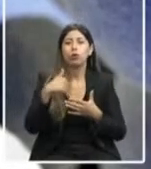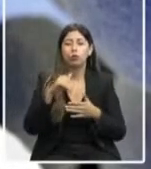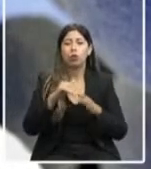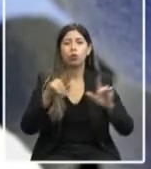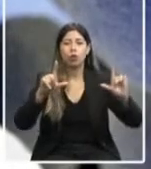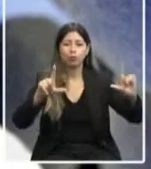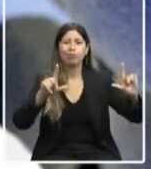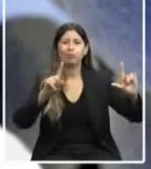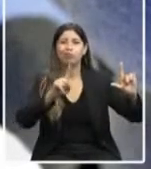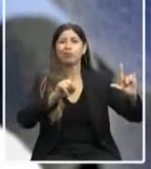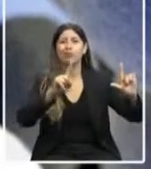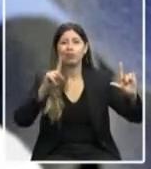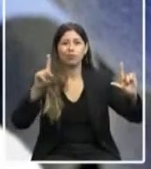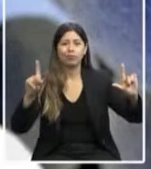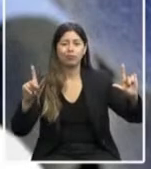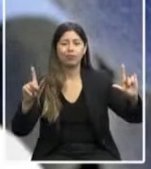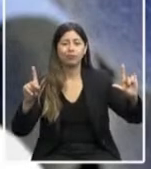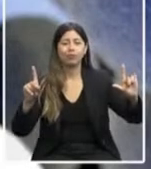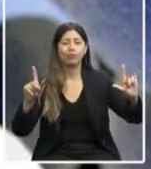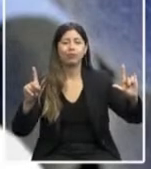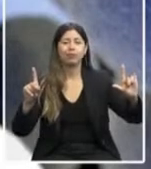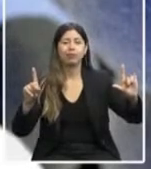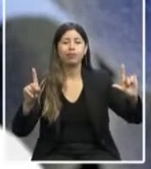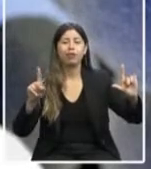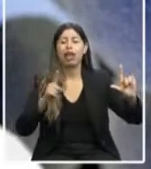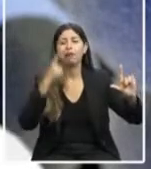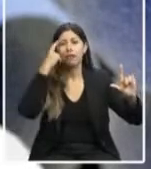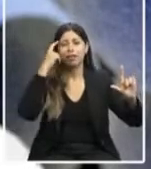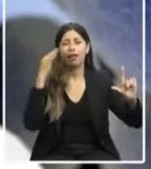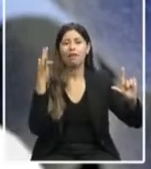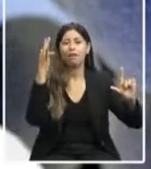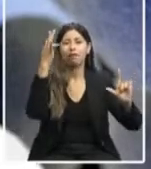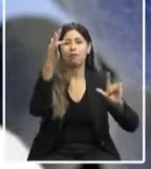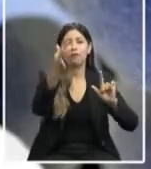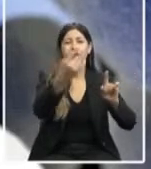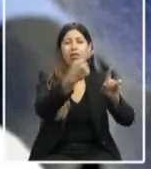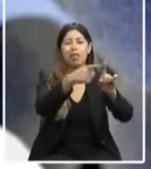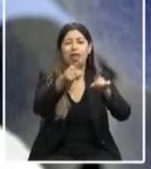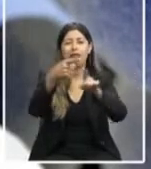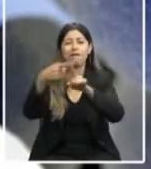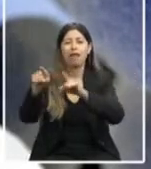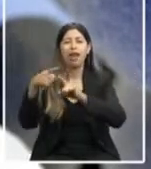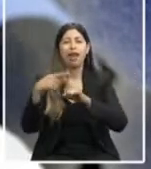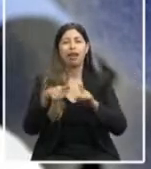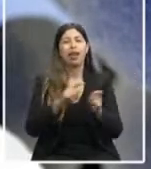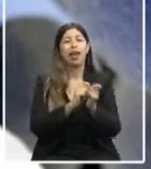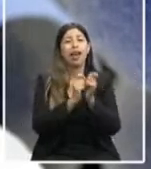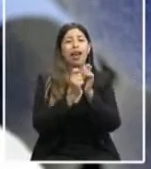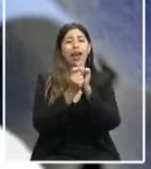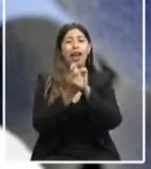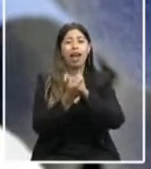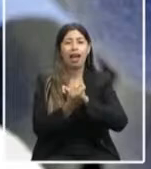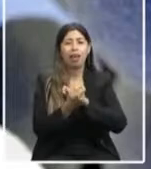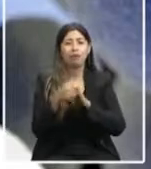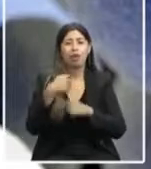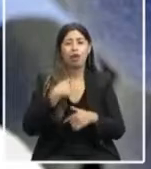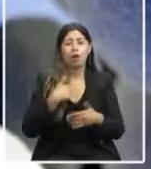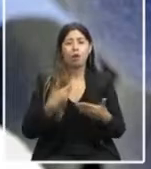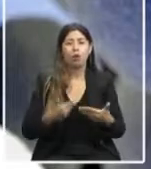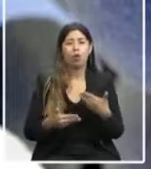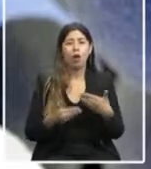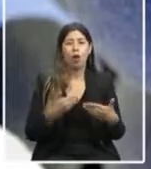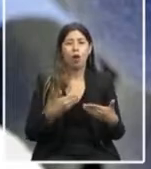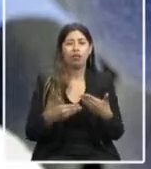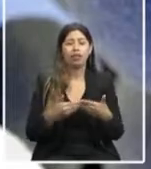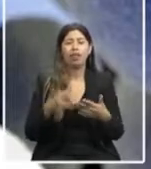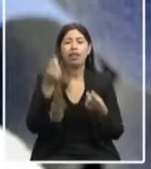cuadro normal y traemos futuros diferentes que cambian el sector en el cual uno está y